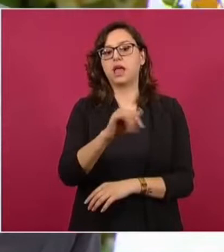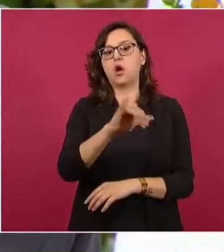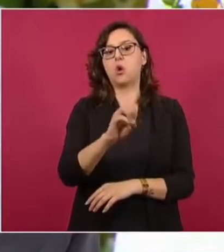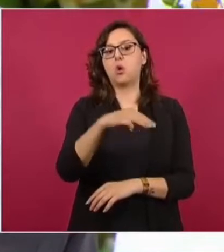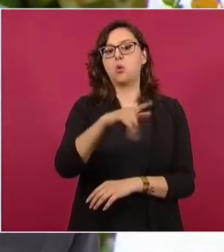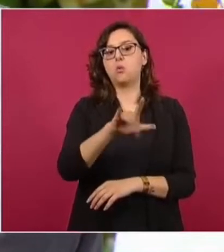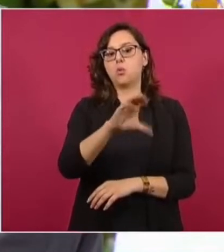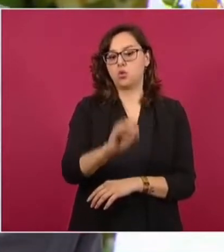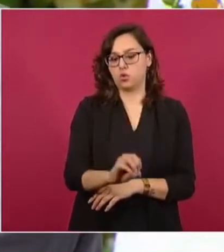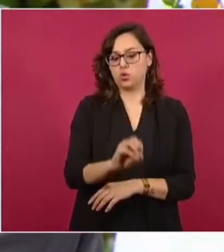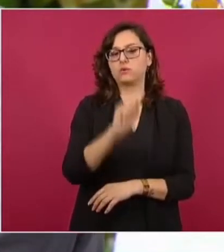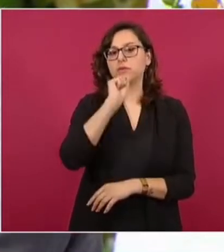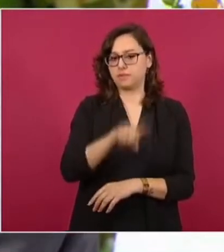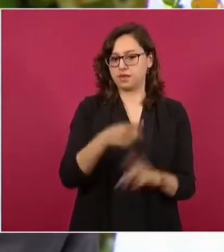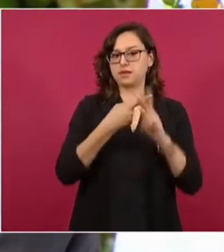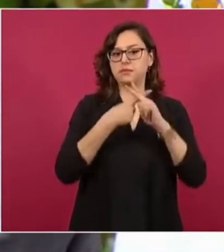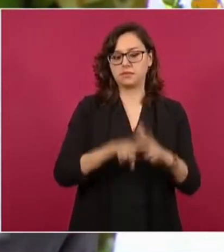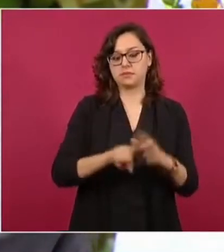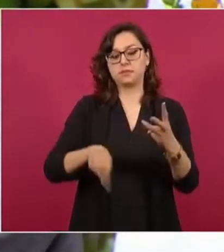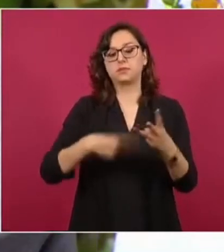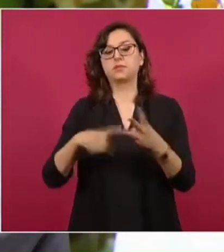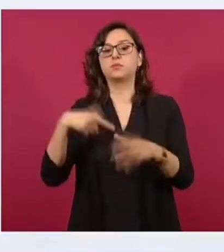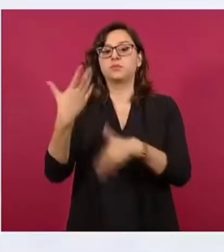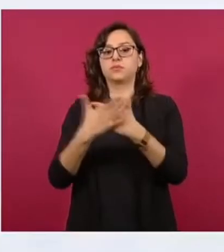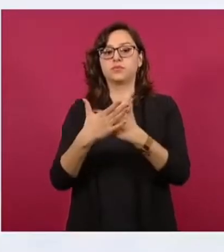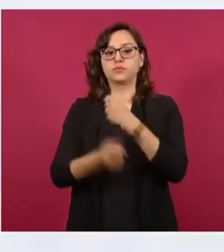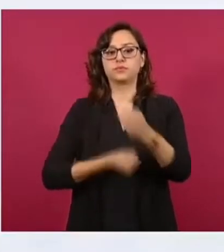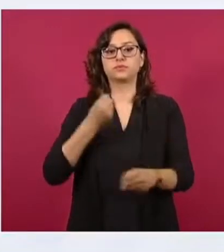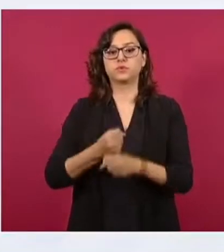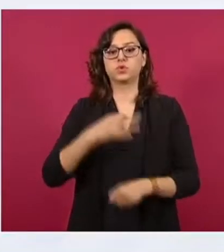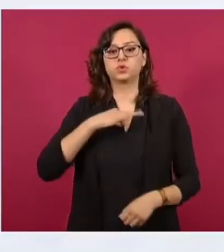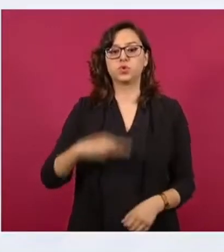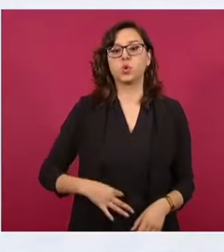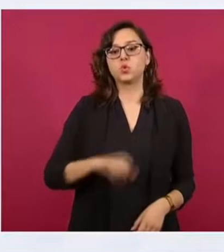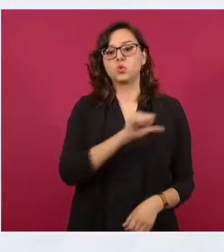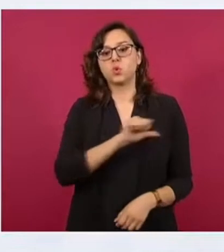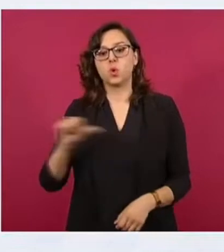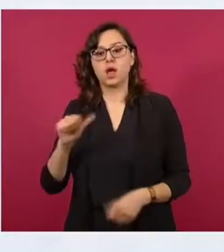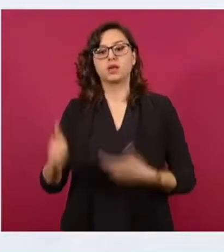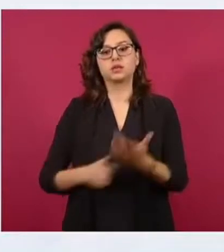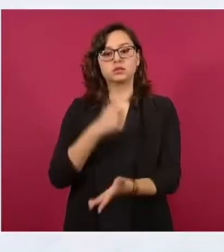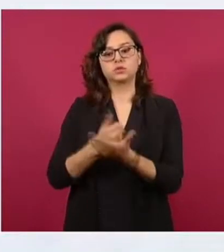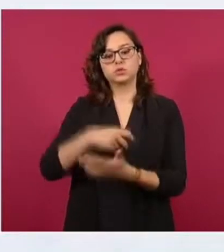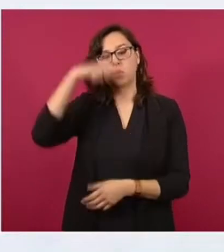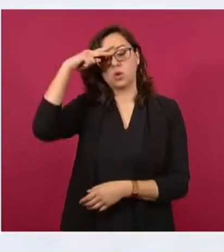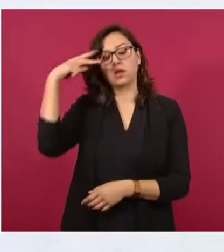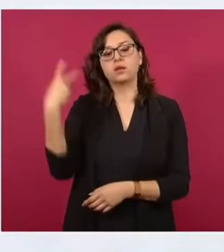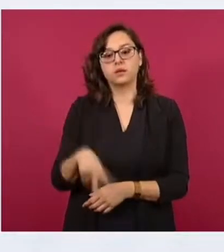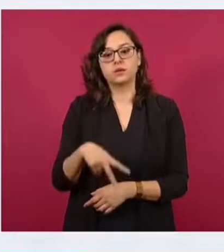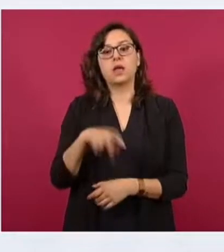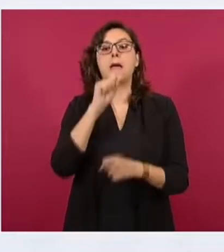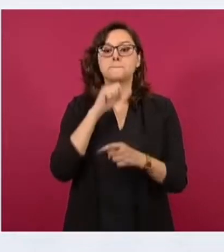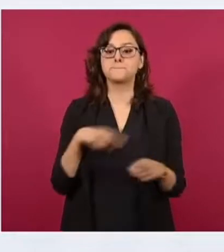próximo terminaremos el de Toluca a Observatorio, en la Ciudad de México, y el de